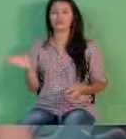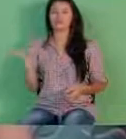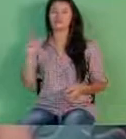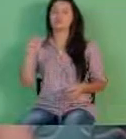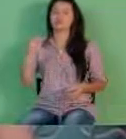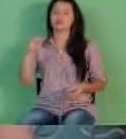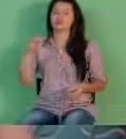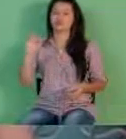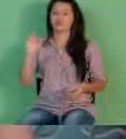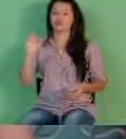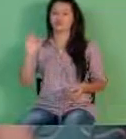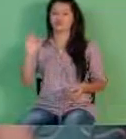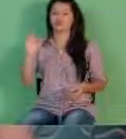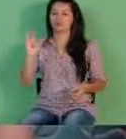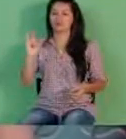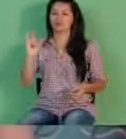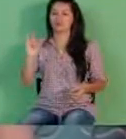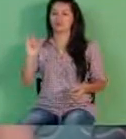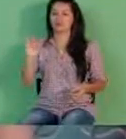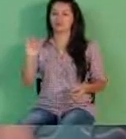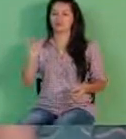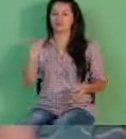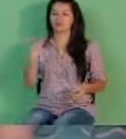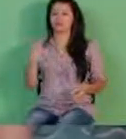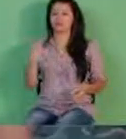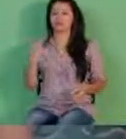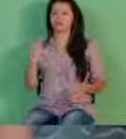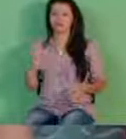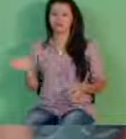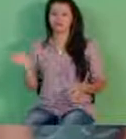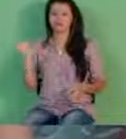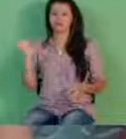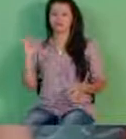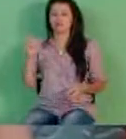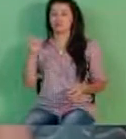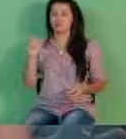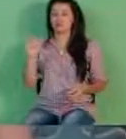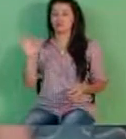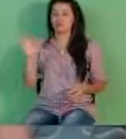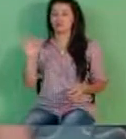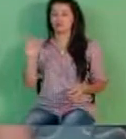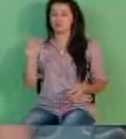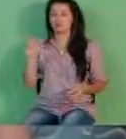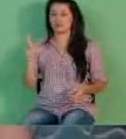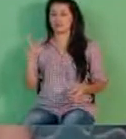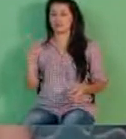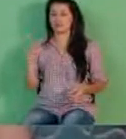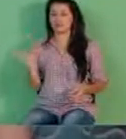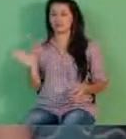Miguel por donde más doradal no San Miguel doradal el puerto triunfo